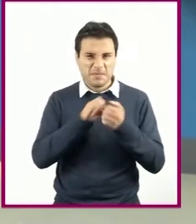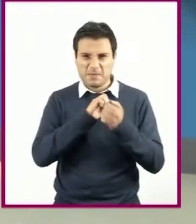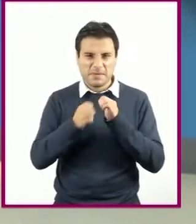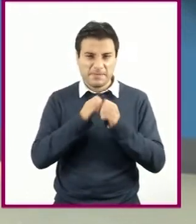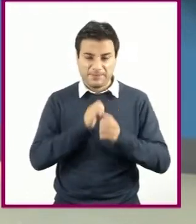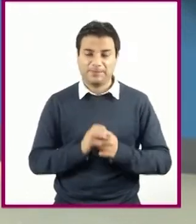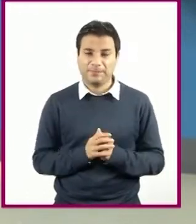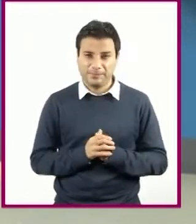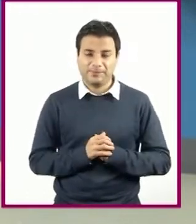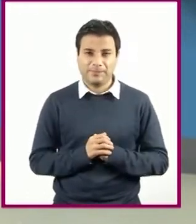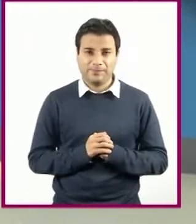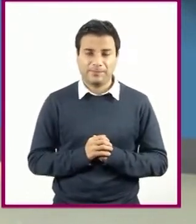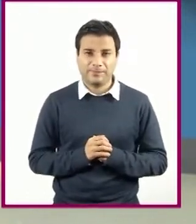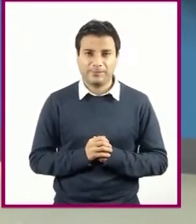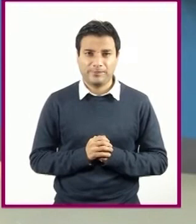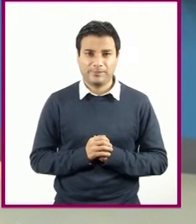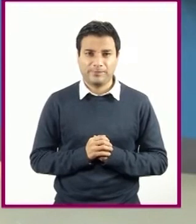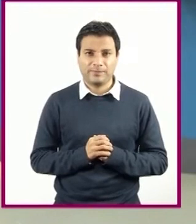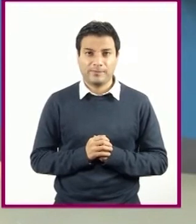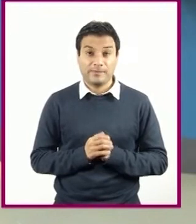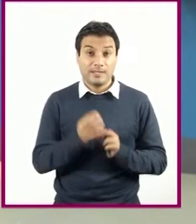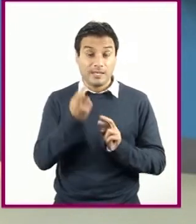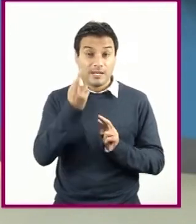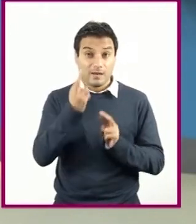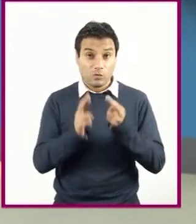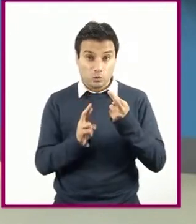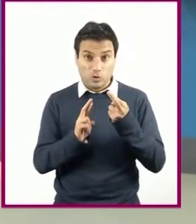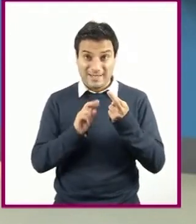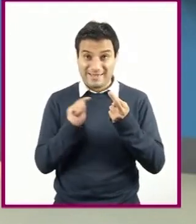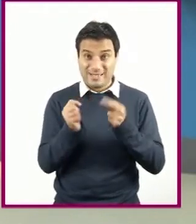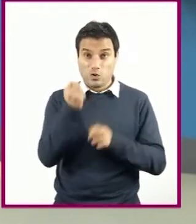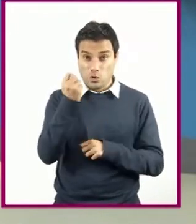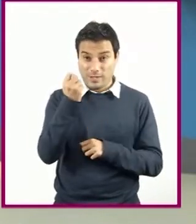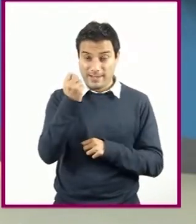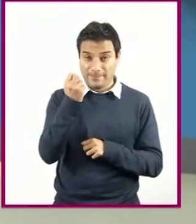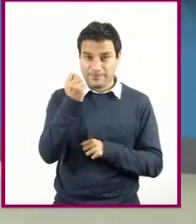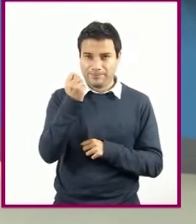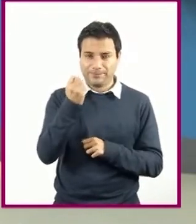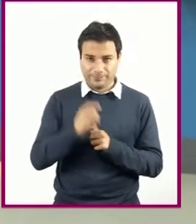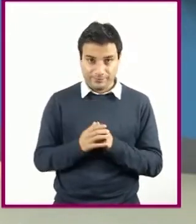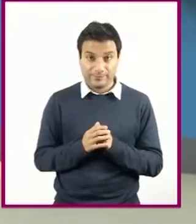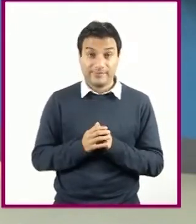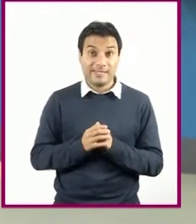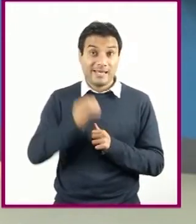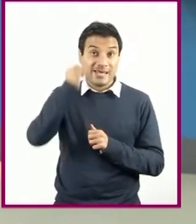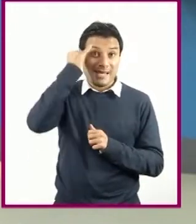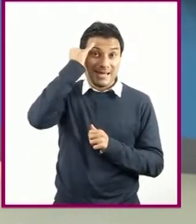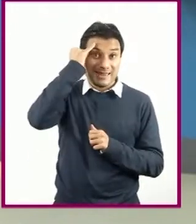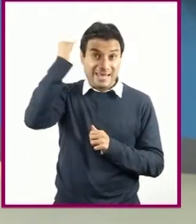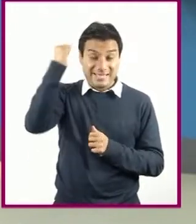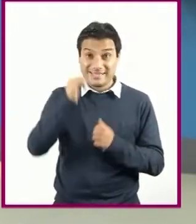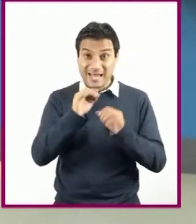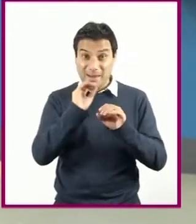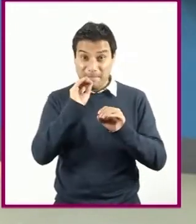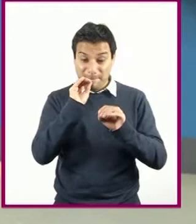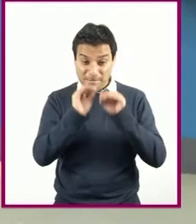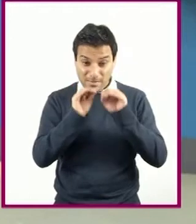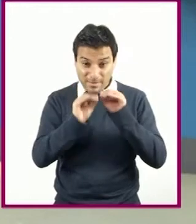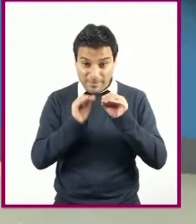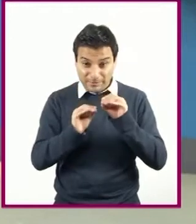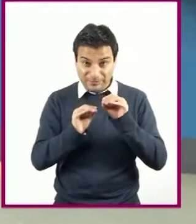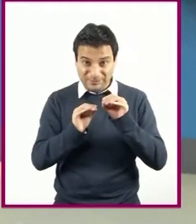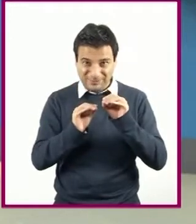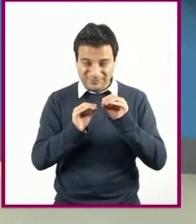potencias industriales. La revolución tecnológica hizo que los inventos hechos en la primera revolución